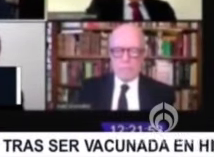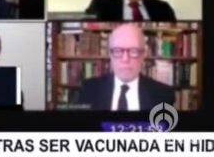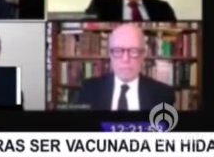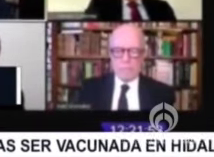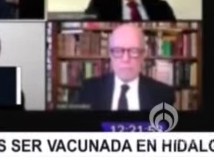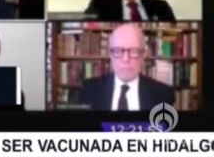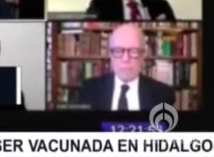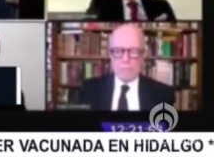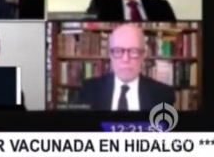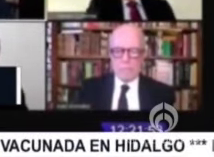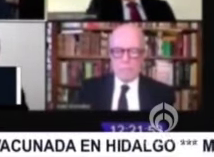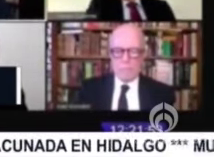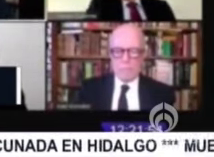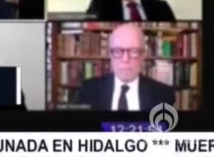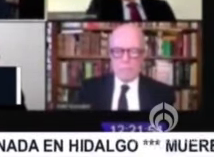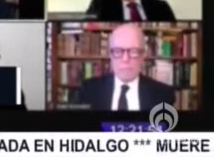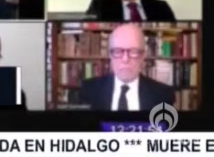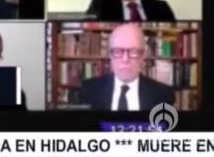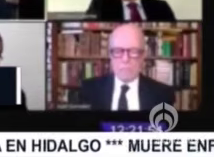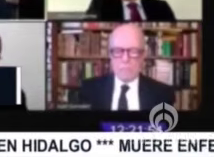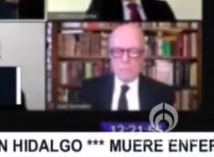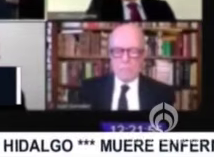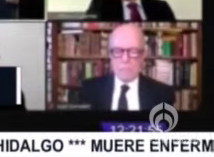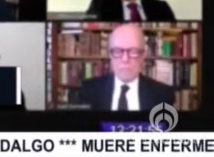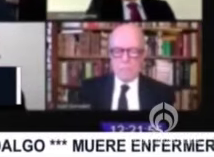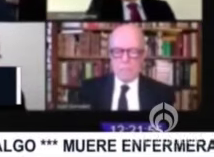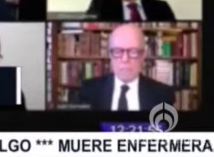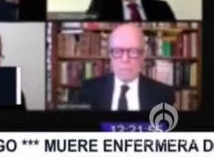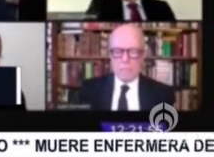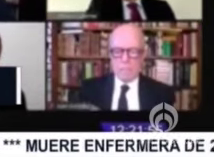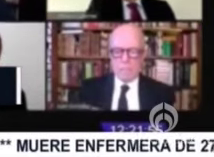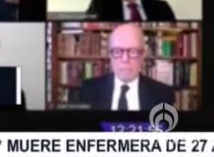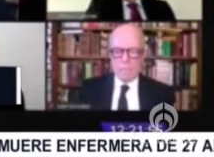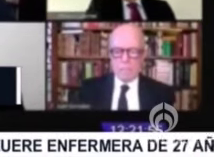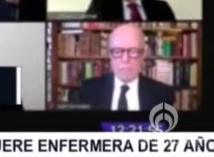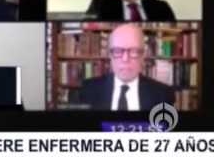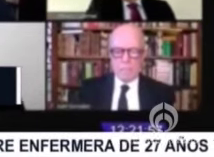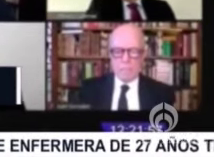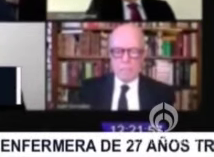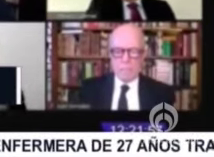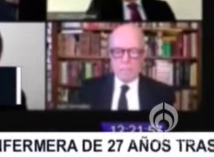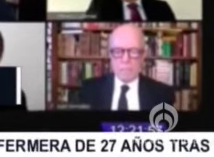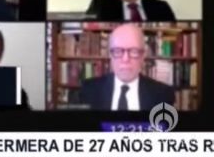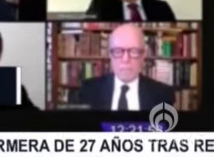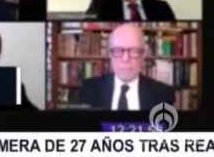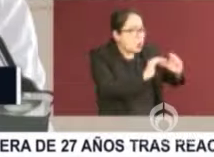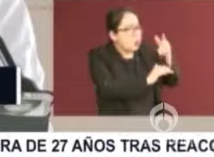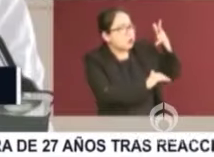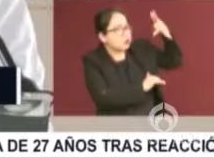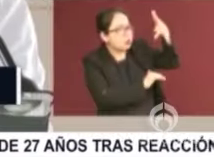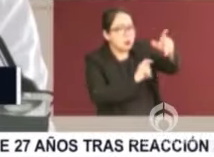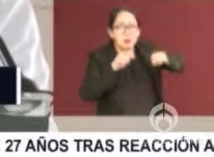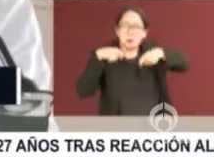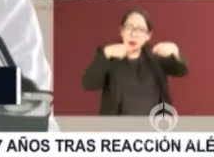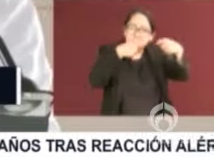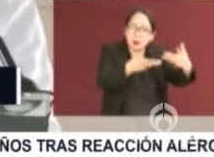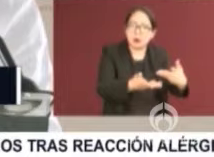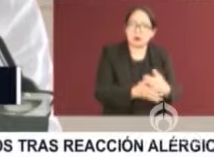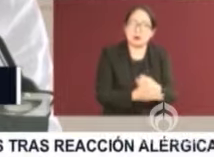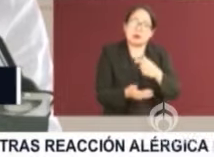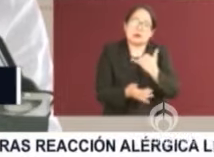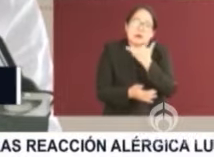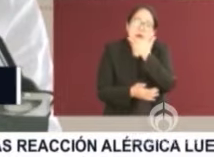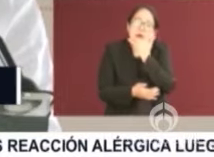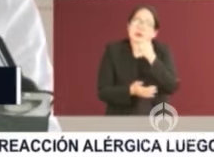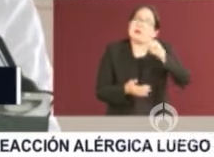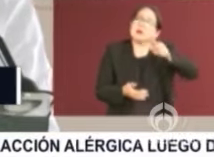de reforma a la Constitución. Estos desplantes, Pepe, creo que subrayan la importancia de una